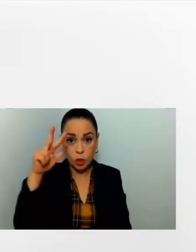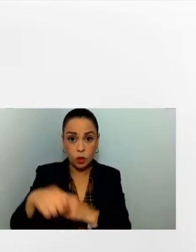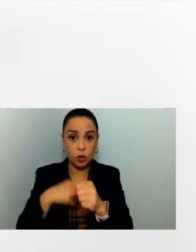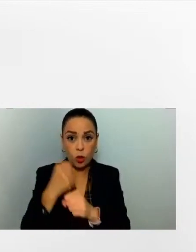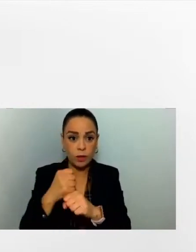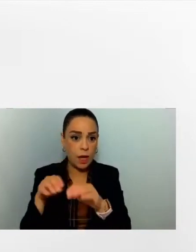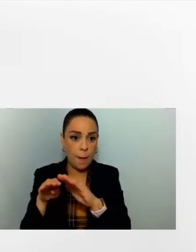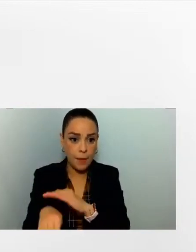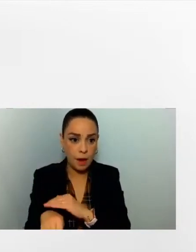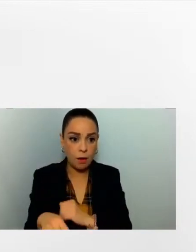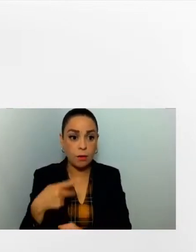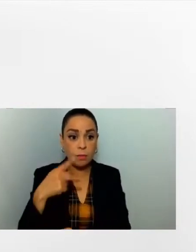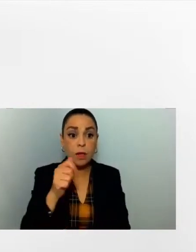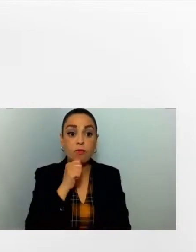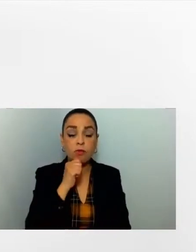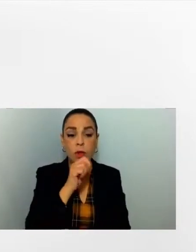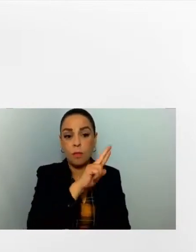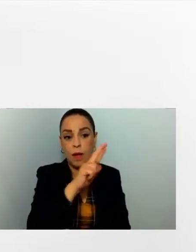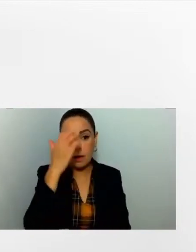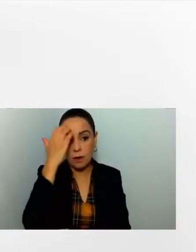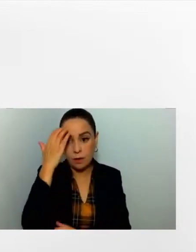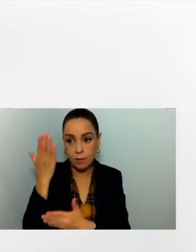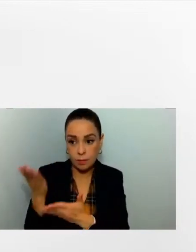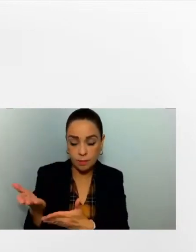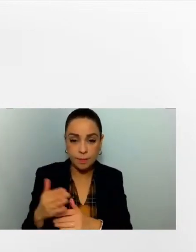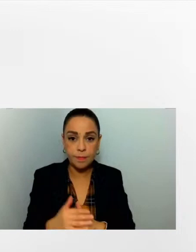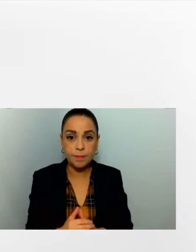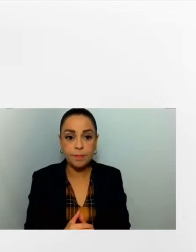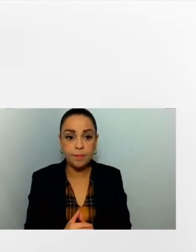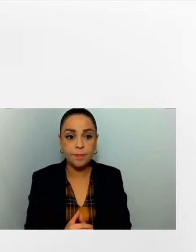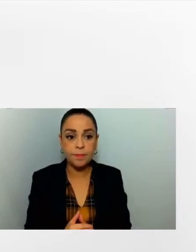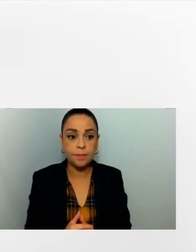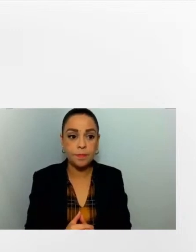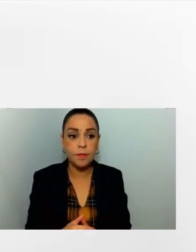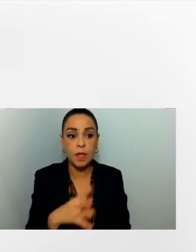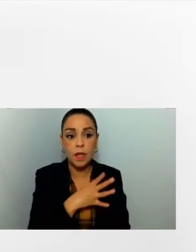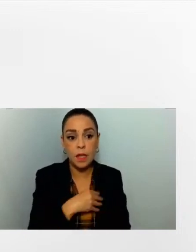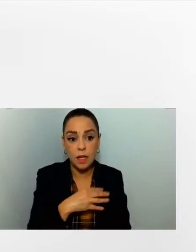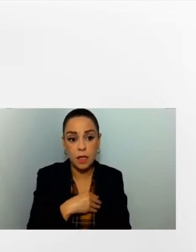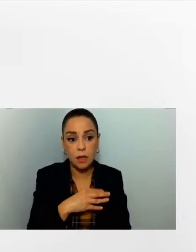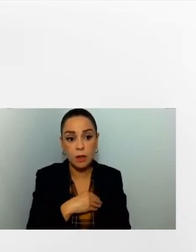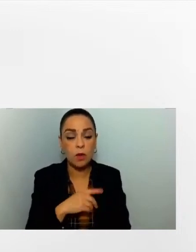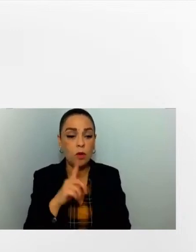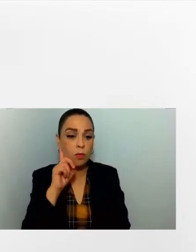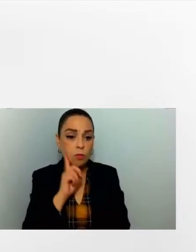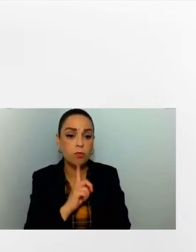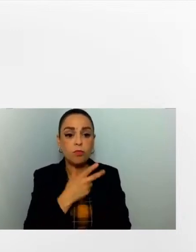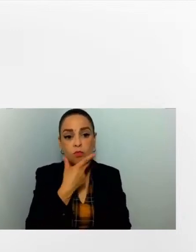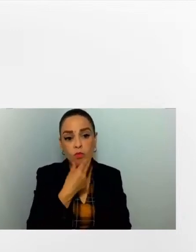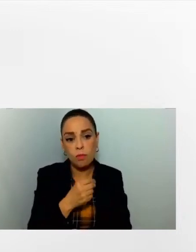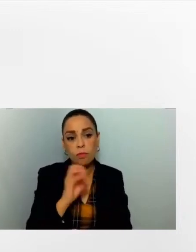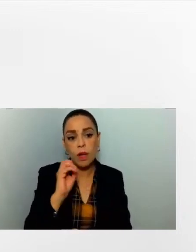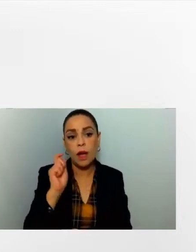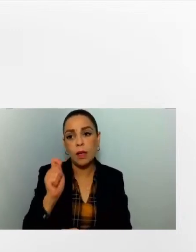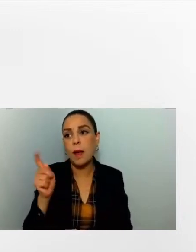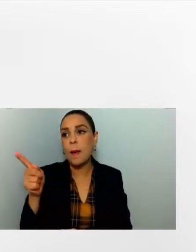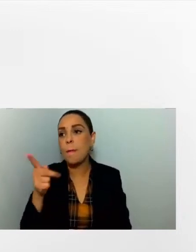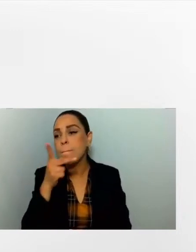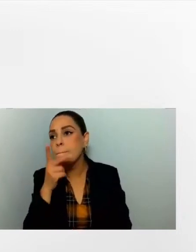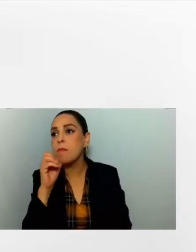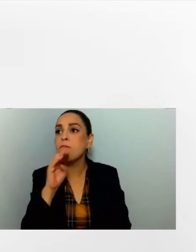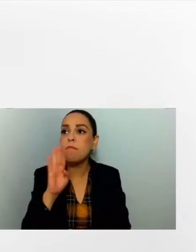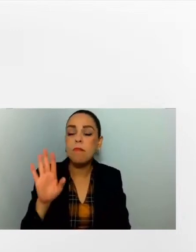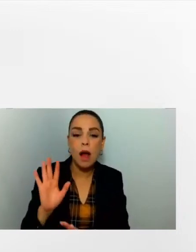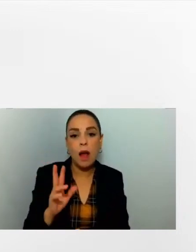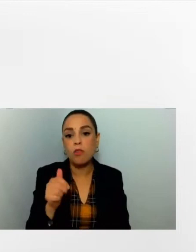no ha sido reconocido el menor de edad o la menor de edad como hijo o hija de la persona o del padre, ¿no?